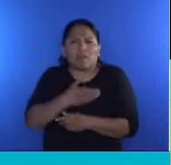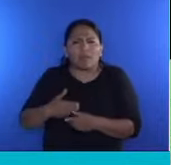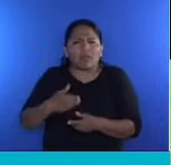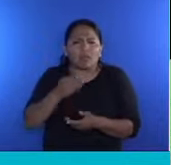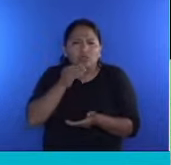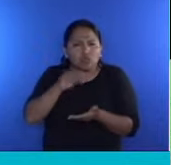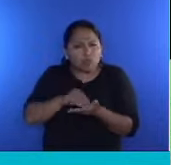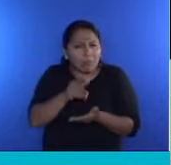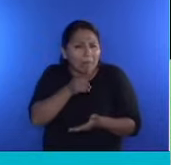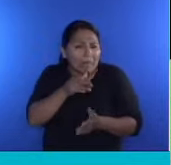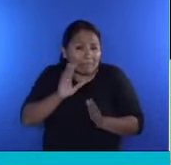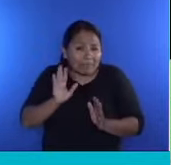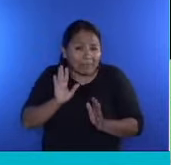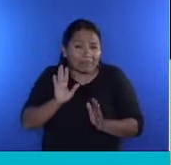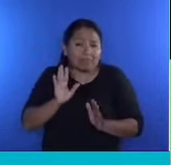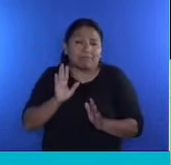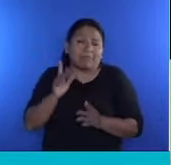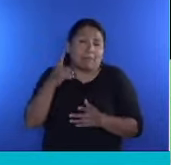de acuerdo.